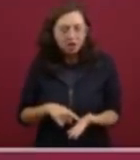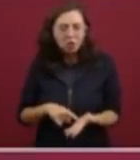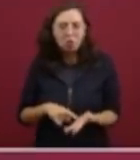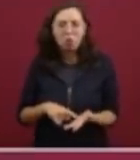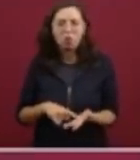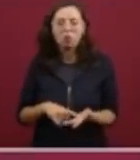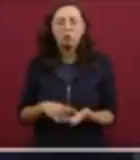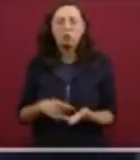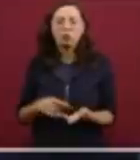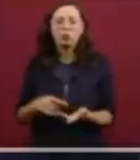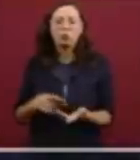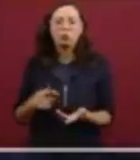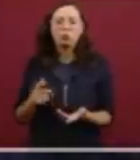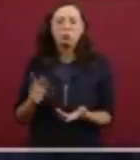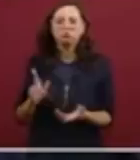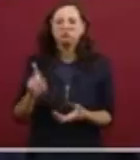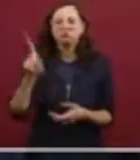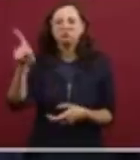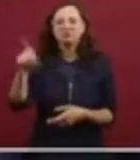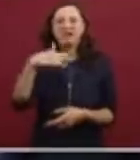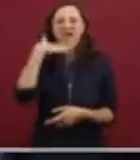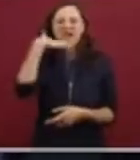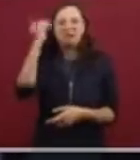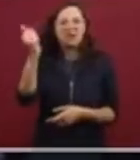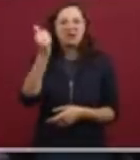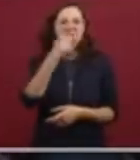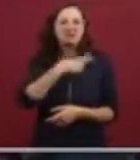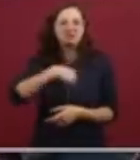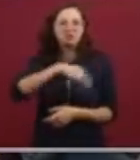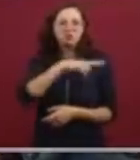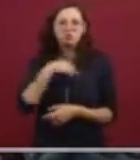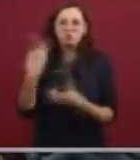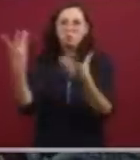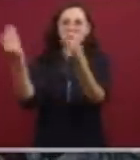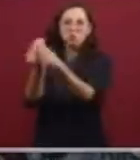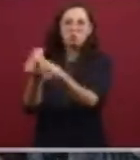capital alemán y suizo.